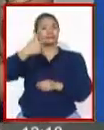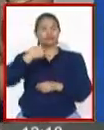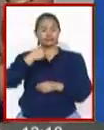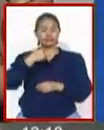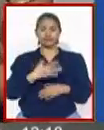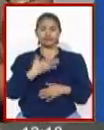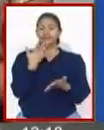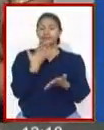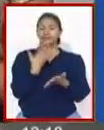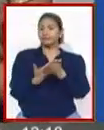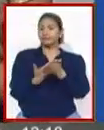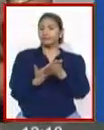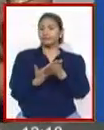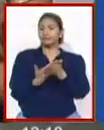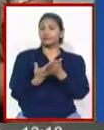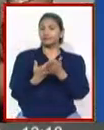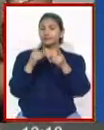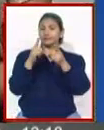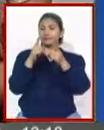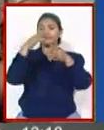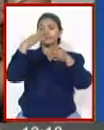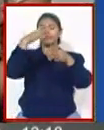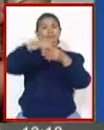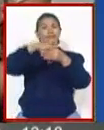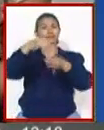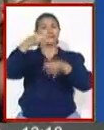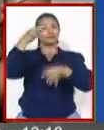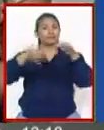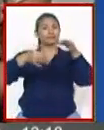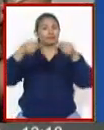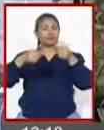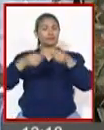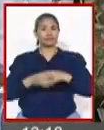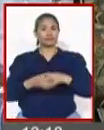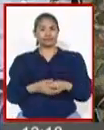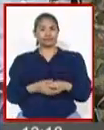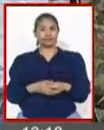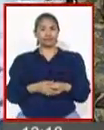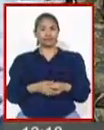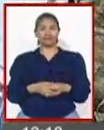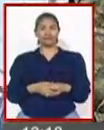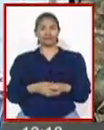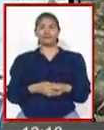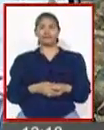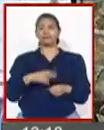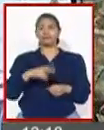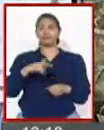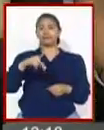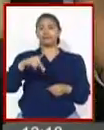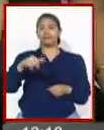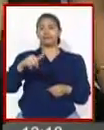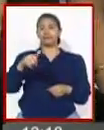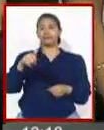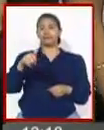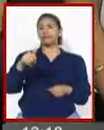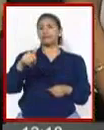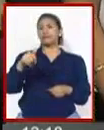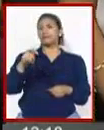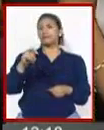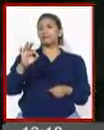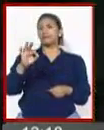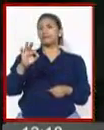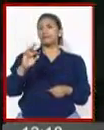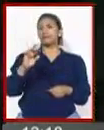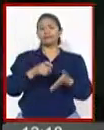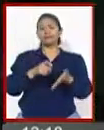presentado propuestas rumbos a las próximas elecciones judiciales. La plataforma considera de que tiene todos los argumentos legales